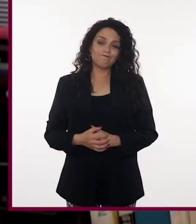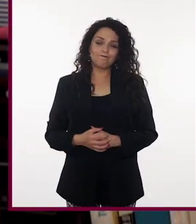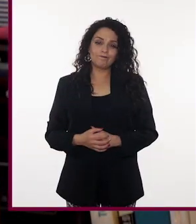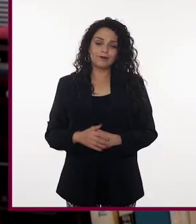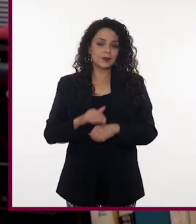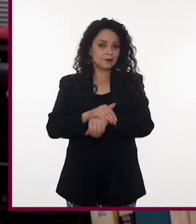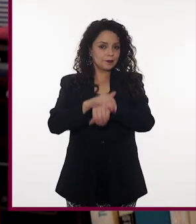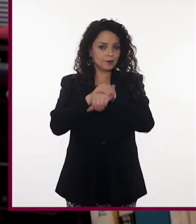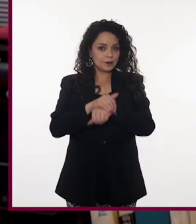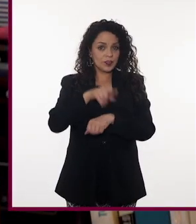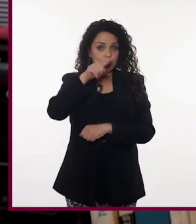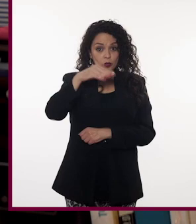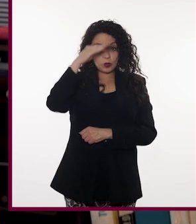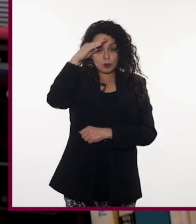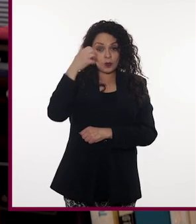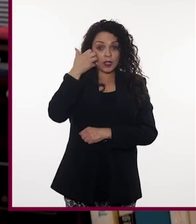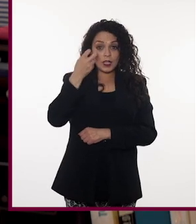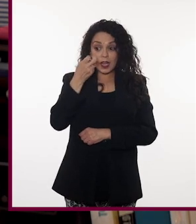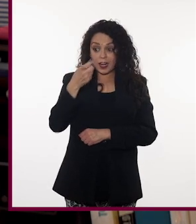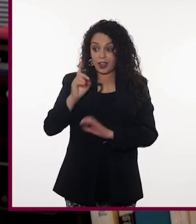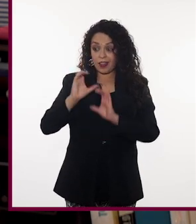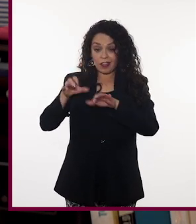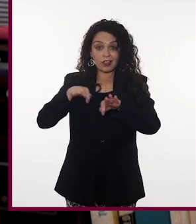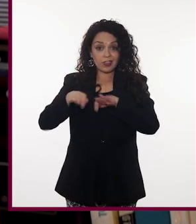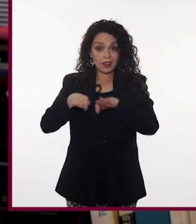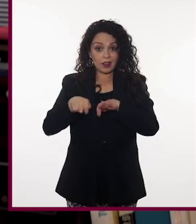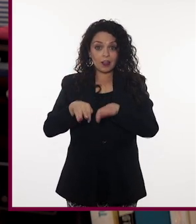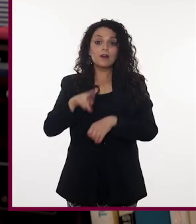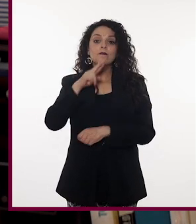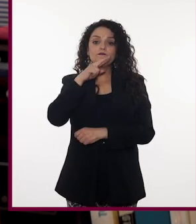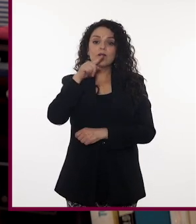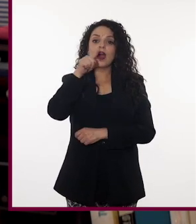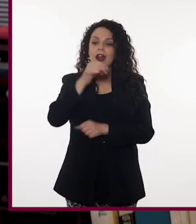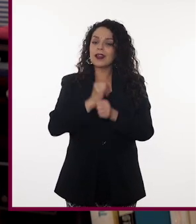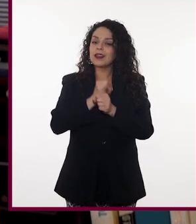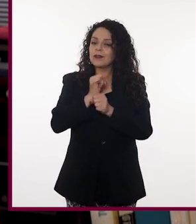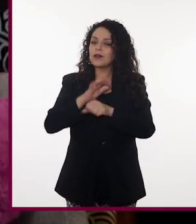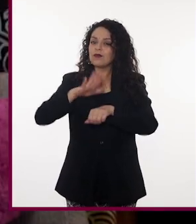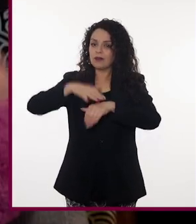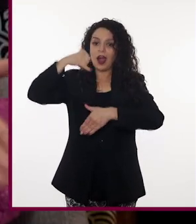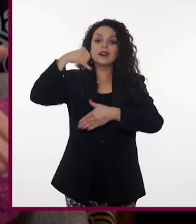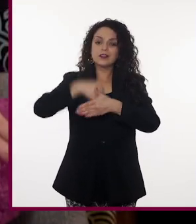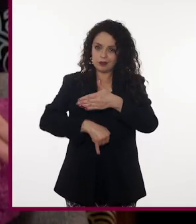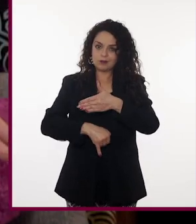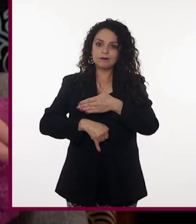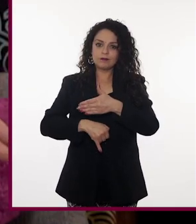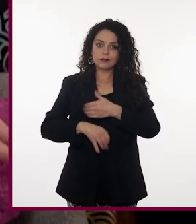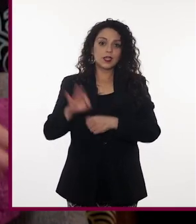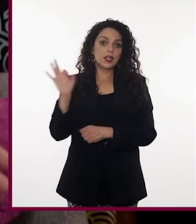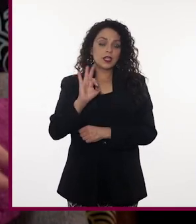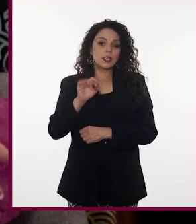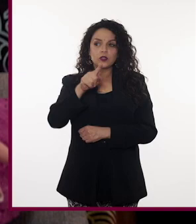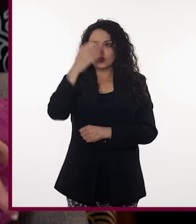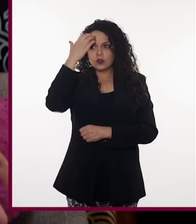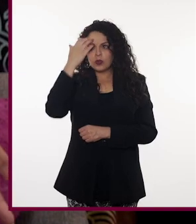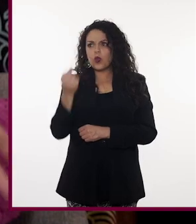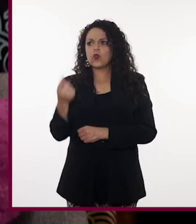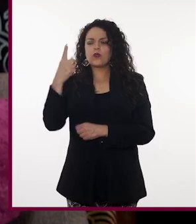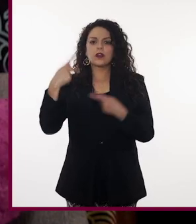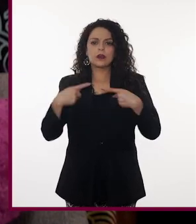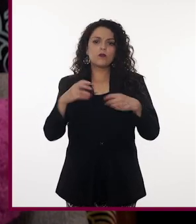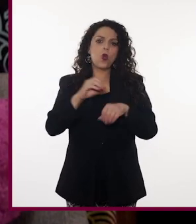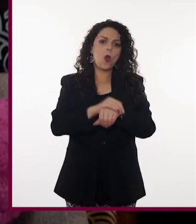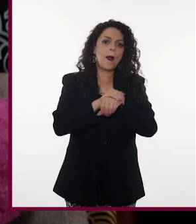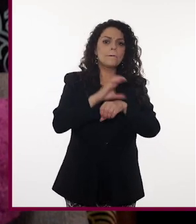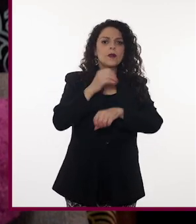Amigos, si están pensando entrarle a uno de estos empleos, los invito a que investiguen más. Tal vez tienes algún conocido,